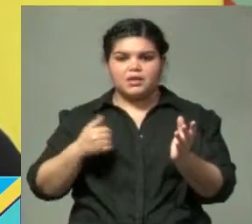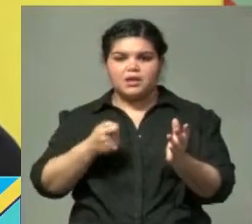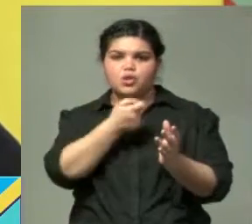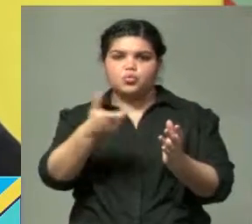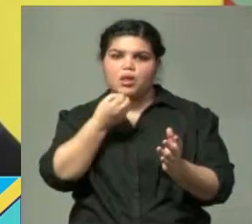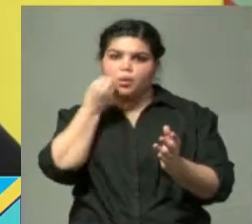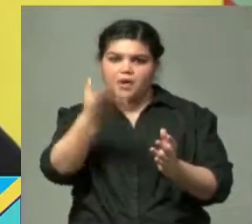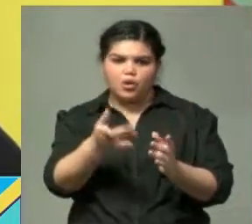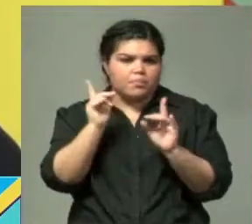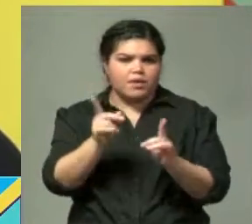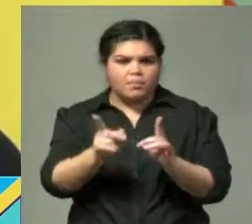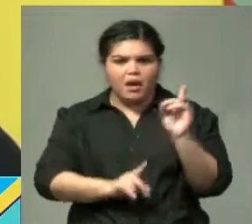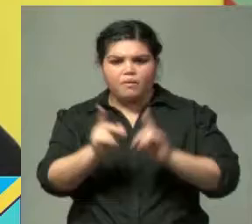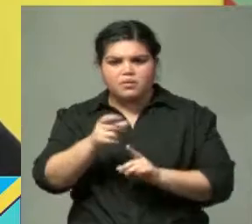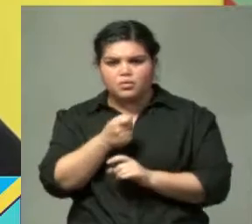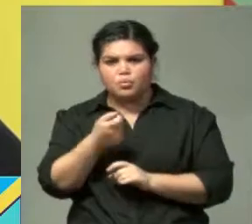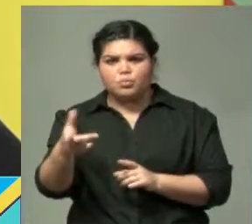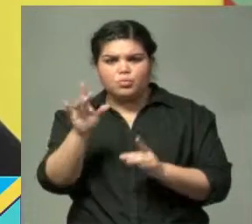salario a pesar de lo que nos cuesta, ¿no?, ganarlo.